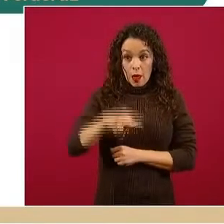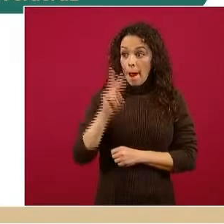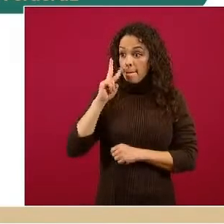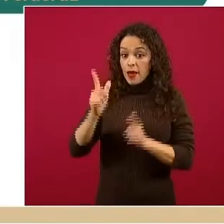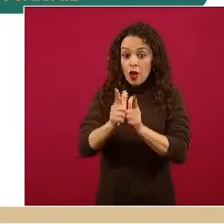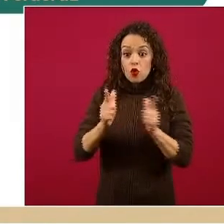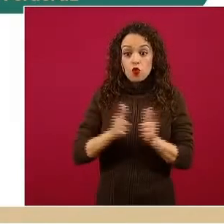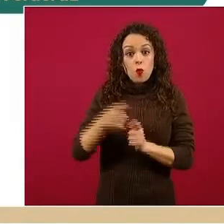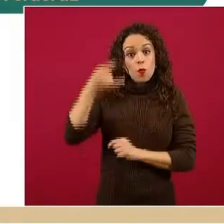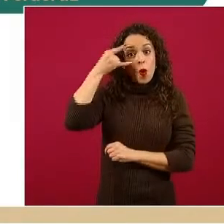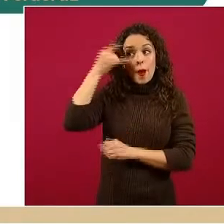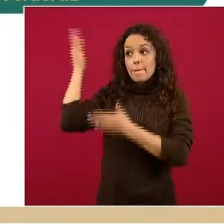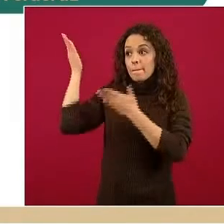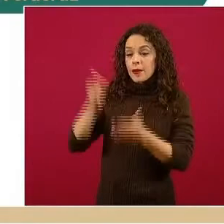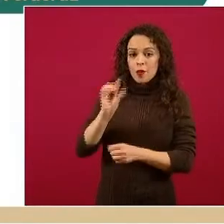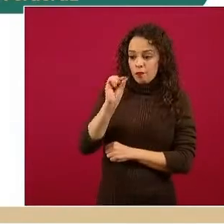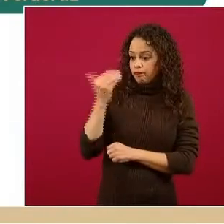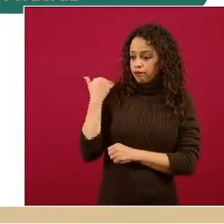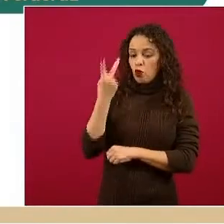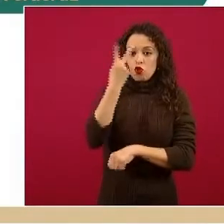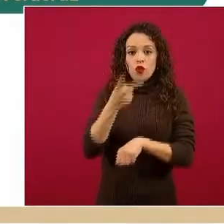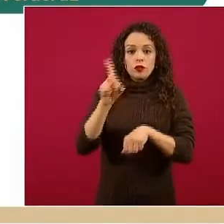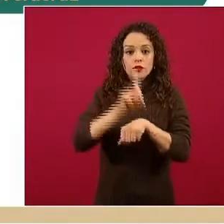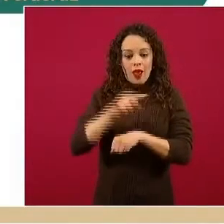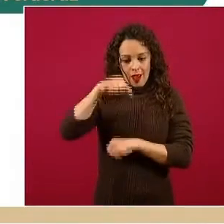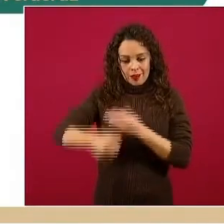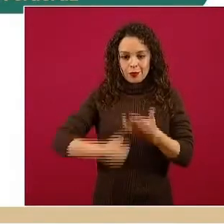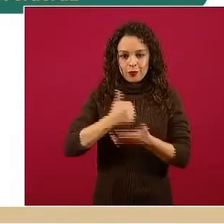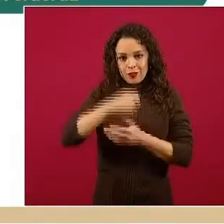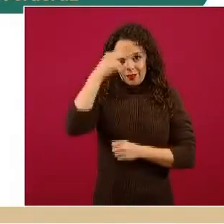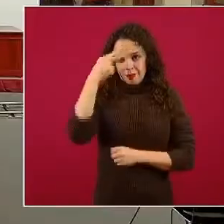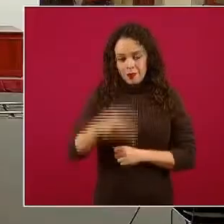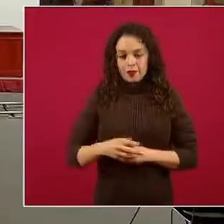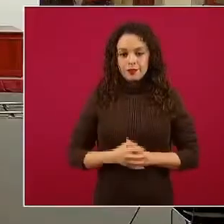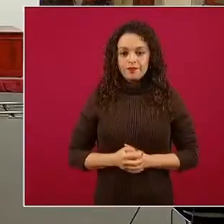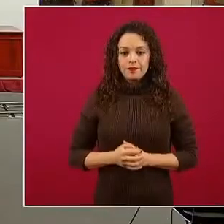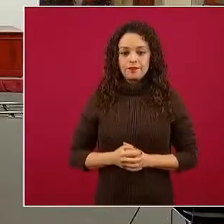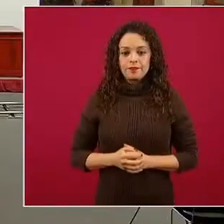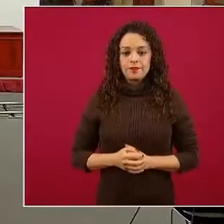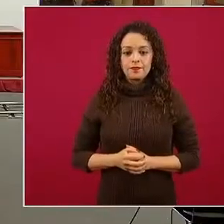que llegó hace 2 días a nuestra querida ciudad. Siguiente, por favor.